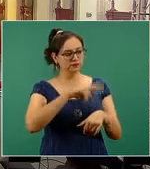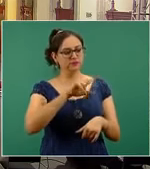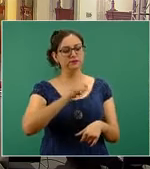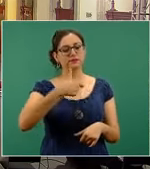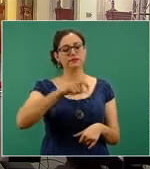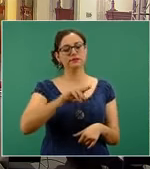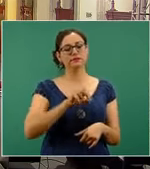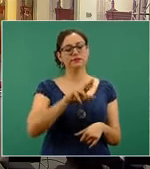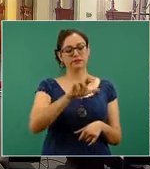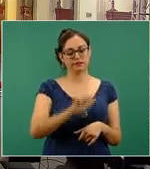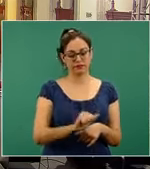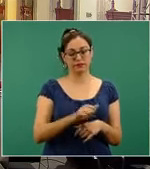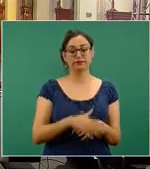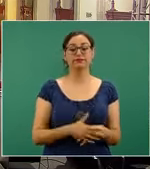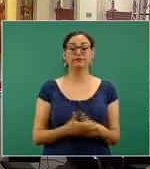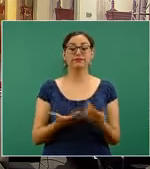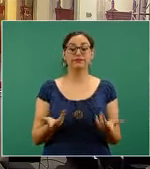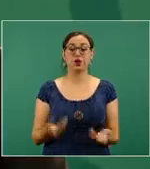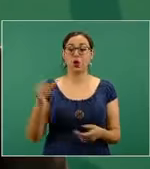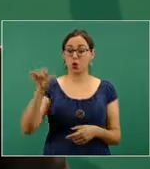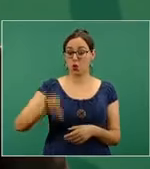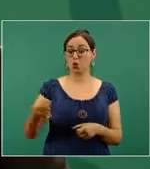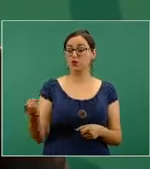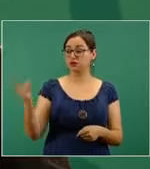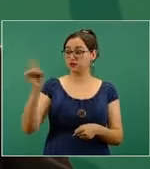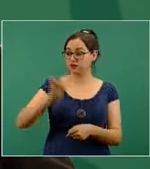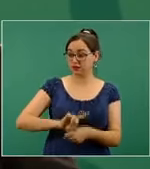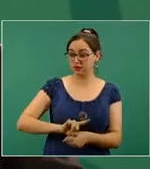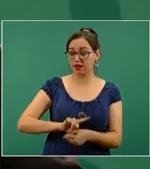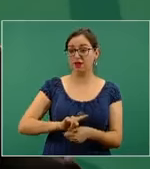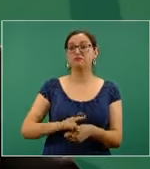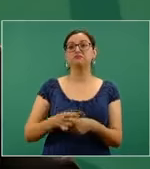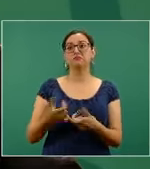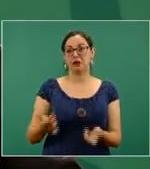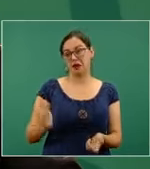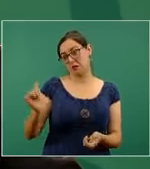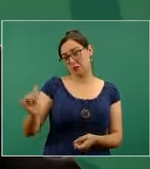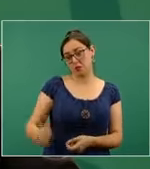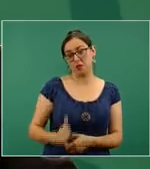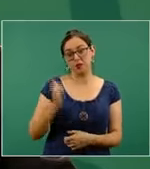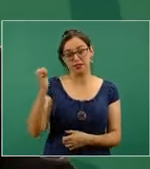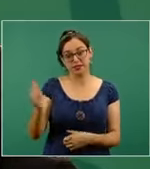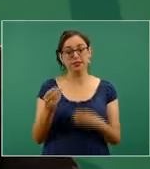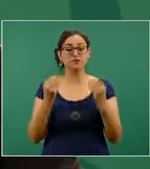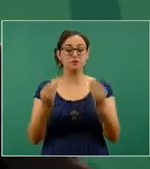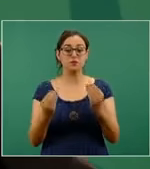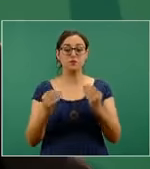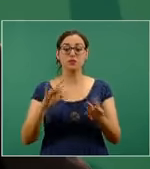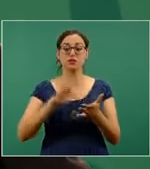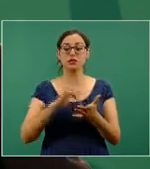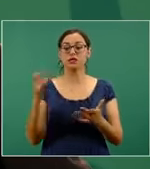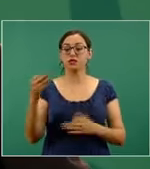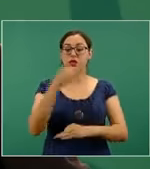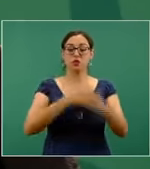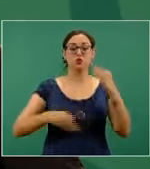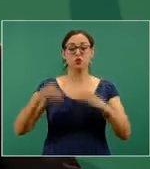para reconocer y agradecer el esfuerzo que el equipo de científicos, de profesionales de la salud está